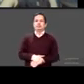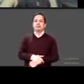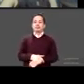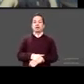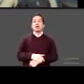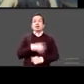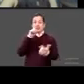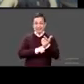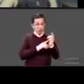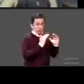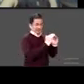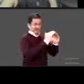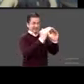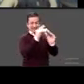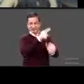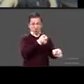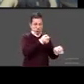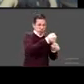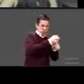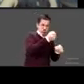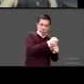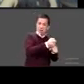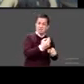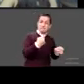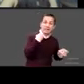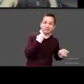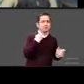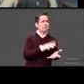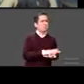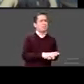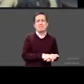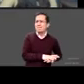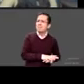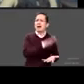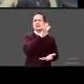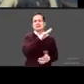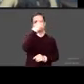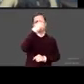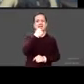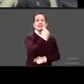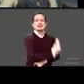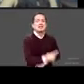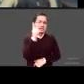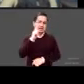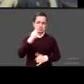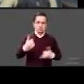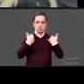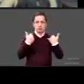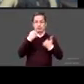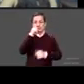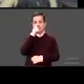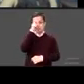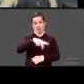hogar es mucho mayor en el caso de niñas y mujeres adolescentes, 4 veces mayor que en el caso de los